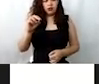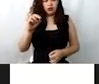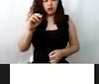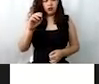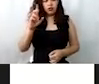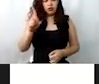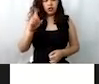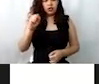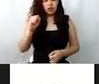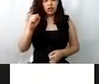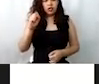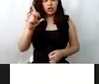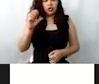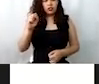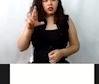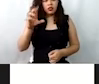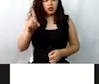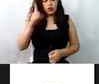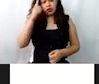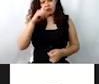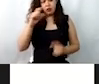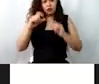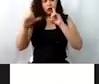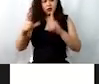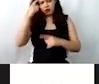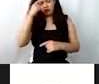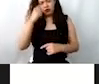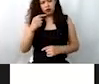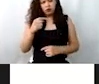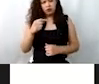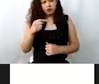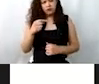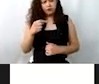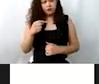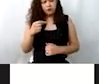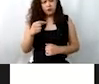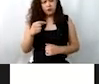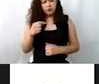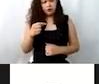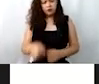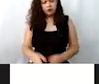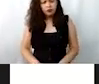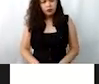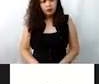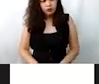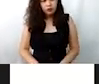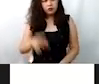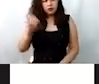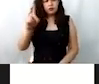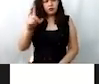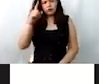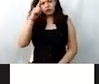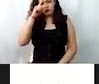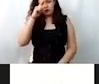bit.ly/ODSRD en mayúscula. Entonces ahí hay toda una serie de subcarpetas que tienen todos sobre lo mismo ODS, como sobre el trabajo